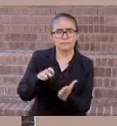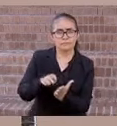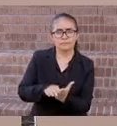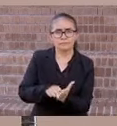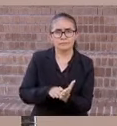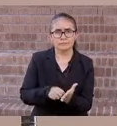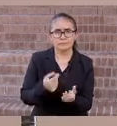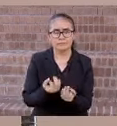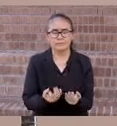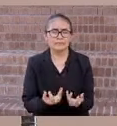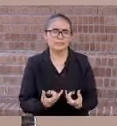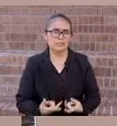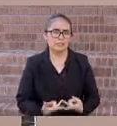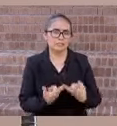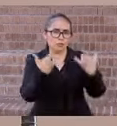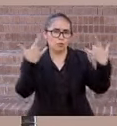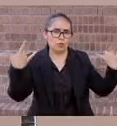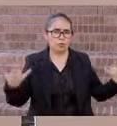histórica